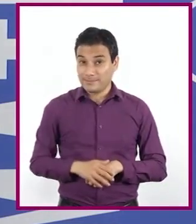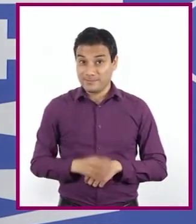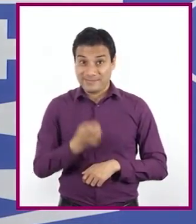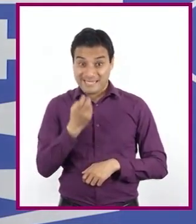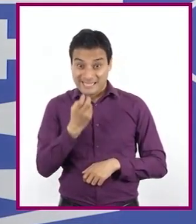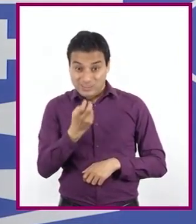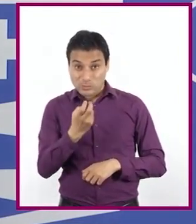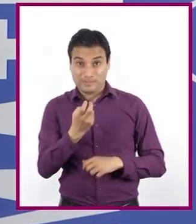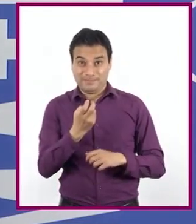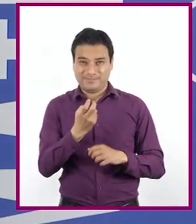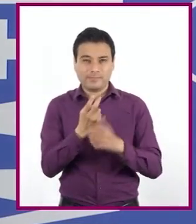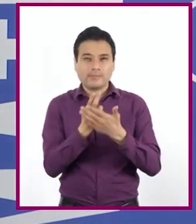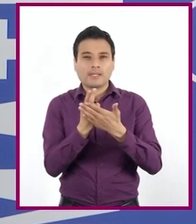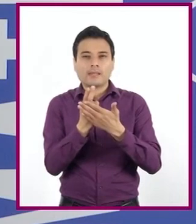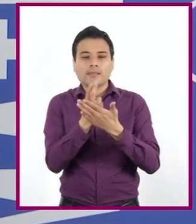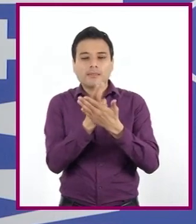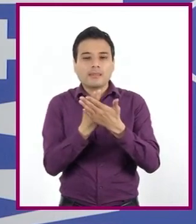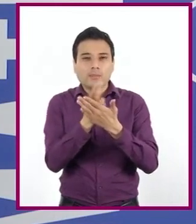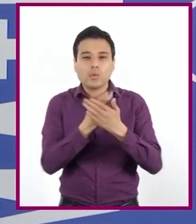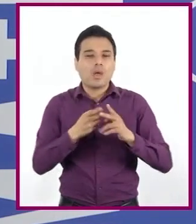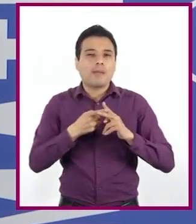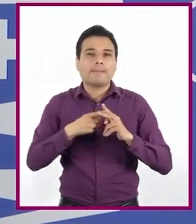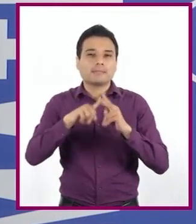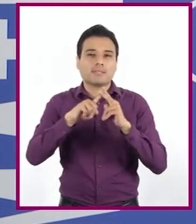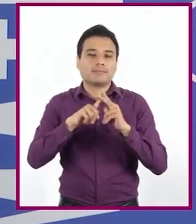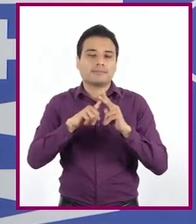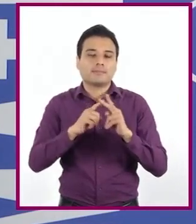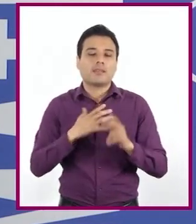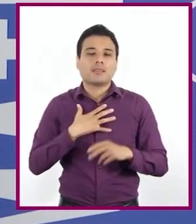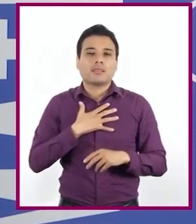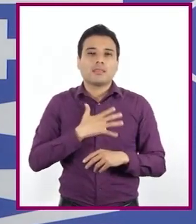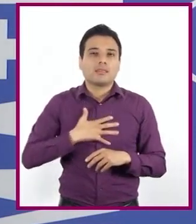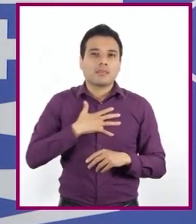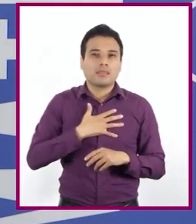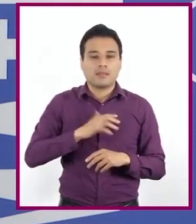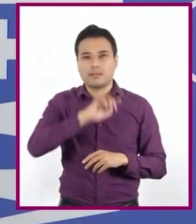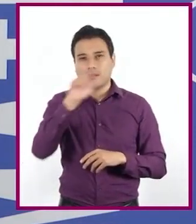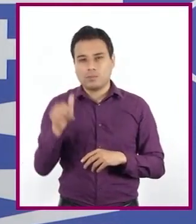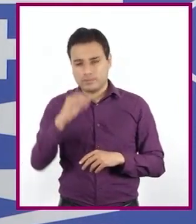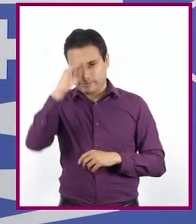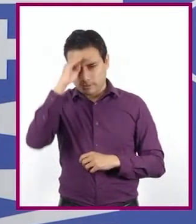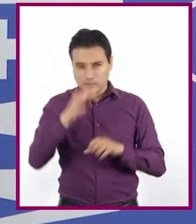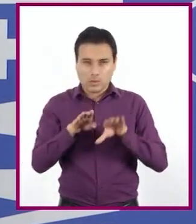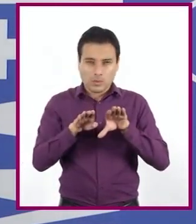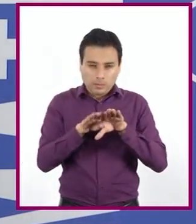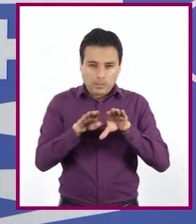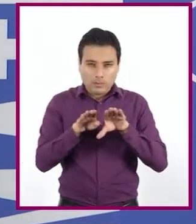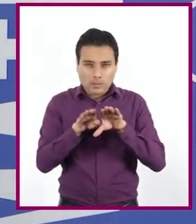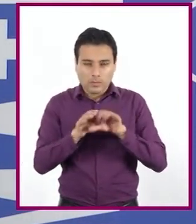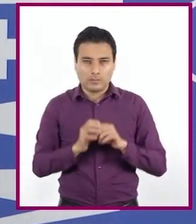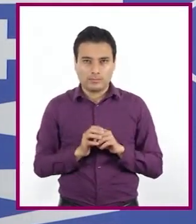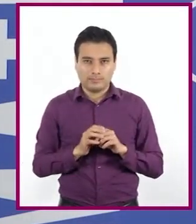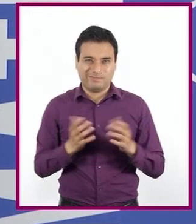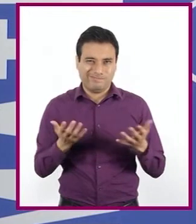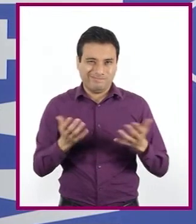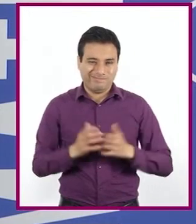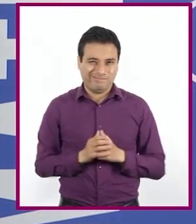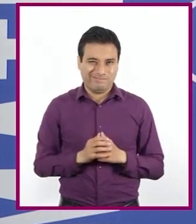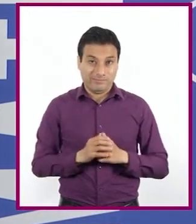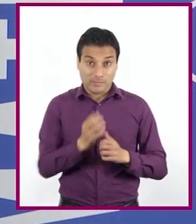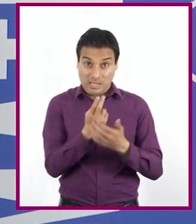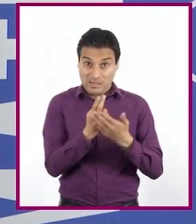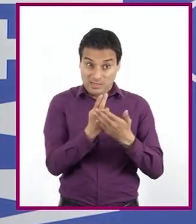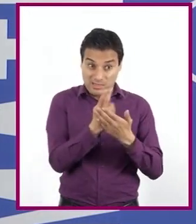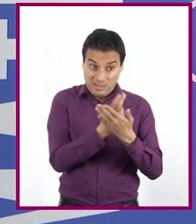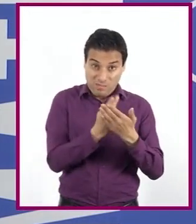de herramientas nos sirven como punto de partida o referentes para encontrar la atmósfera de nuestra obra. No necesariamente significa